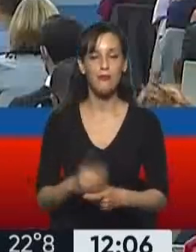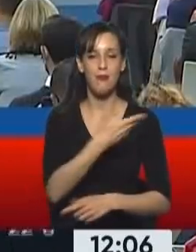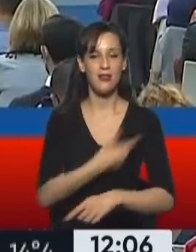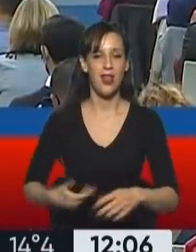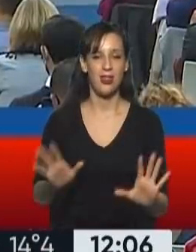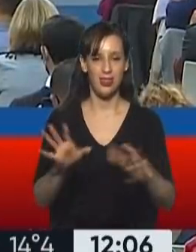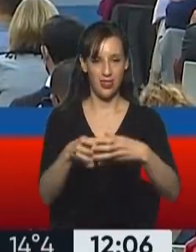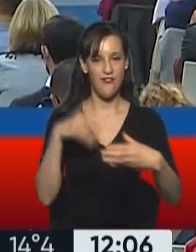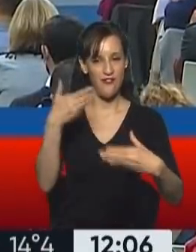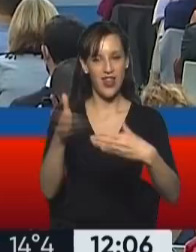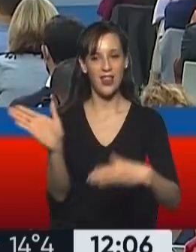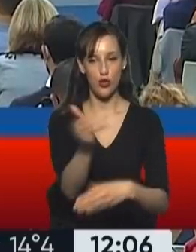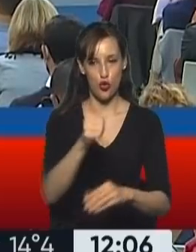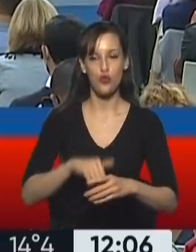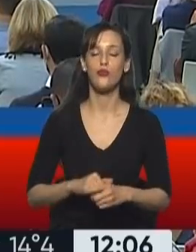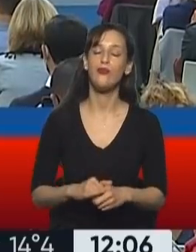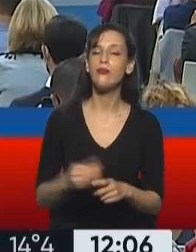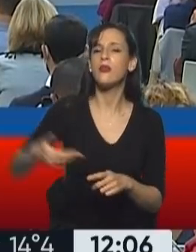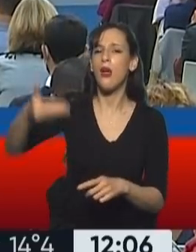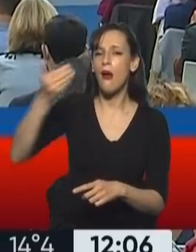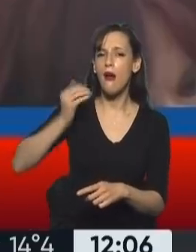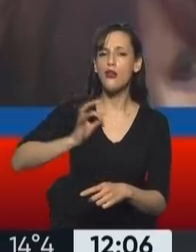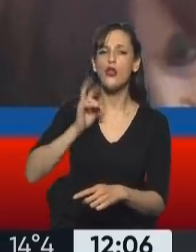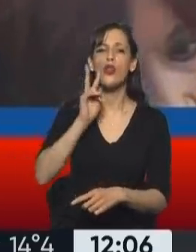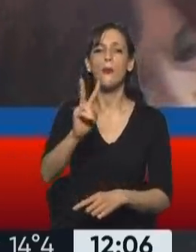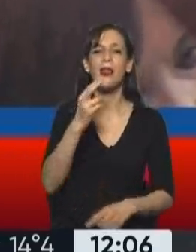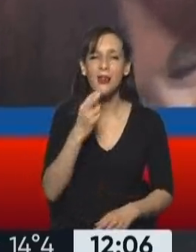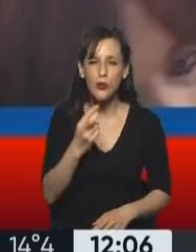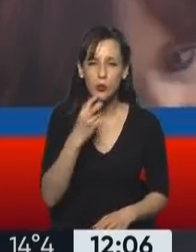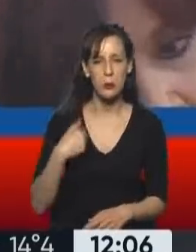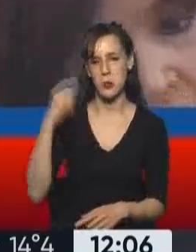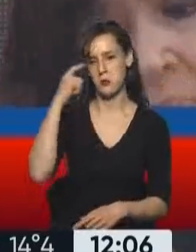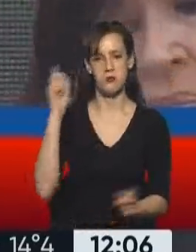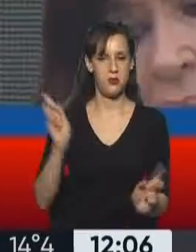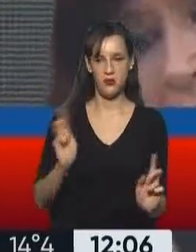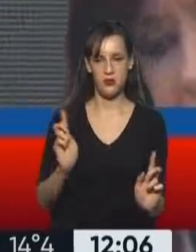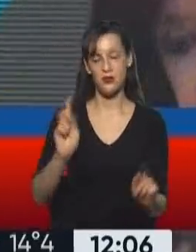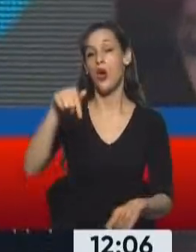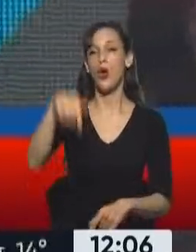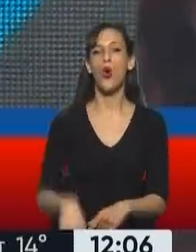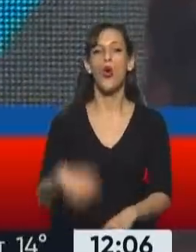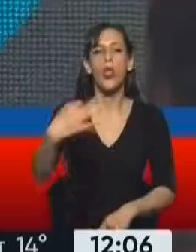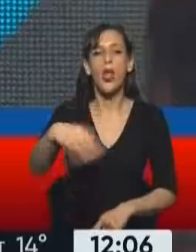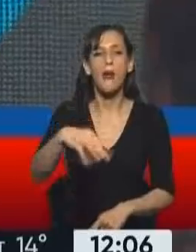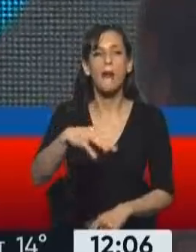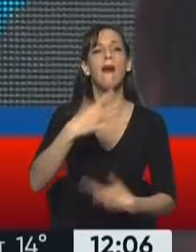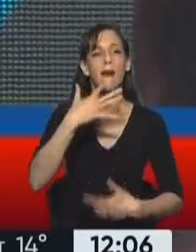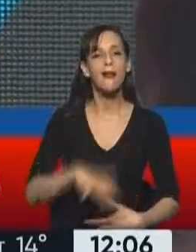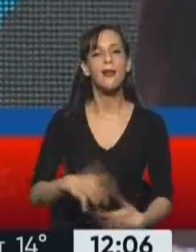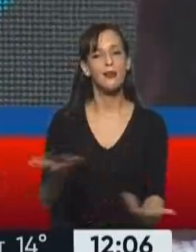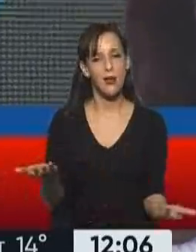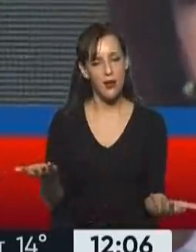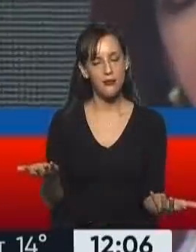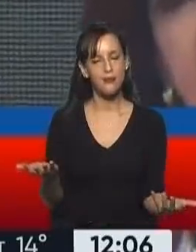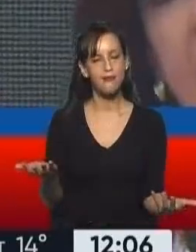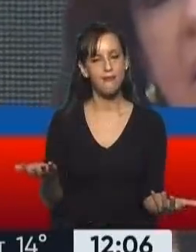imaginamos en el 2019. Tenemos que entender y comprender que